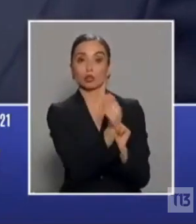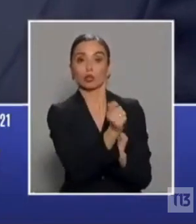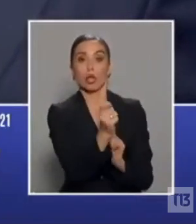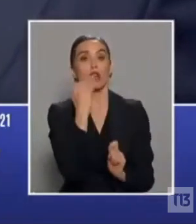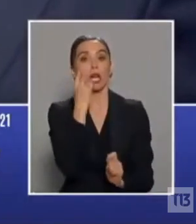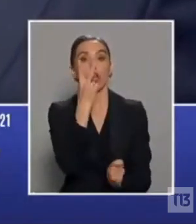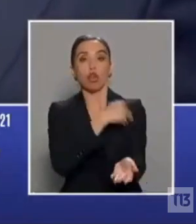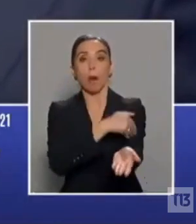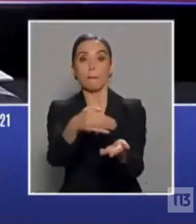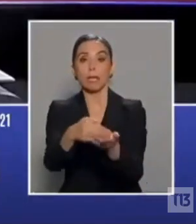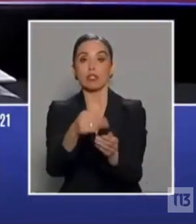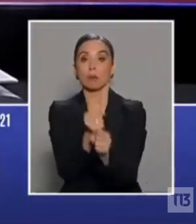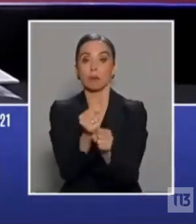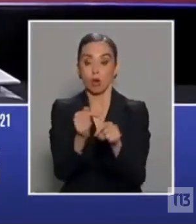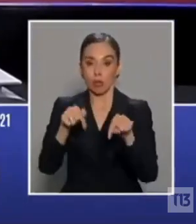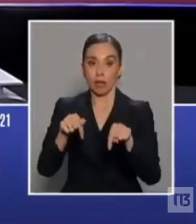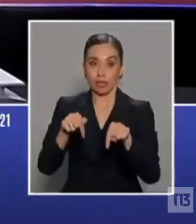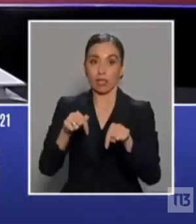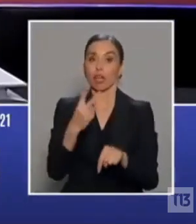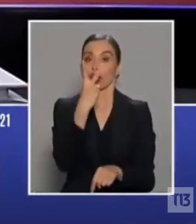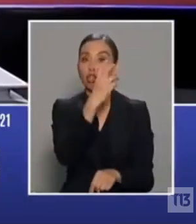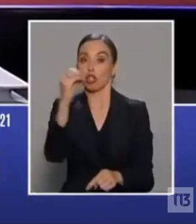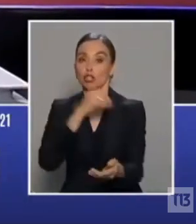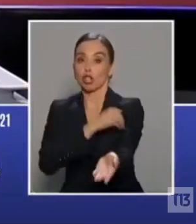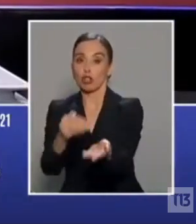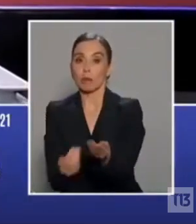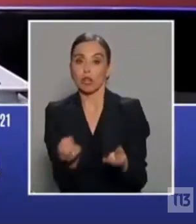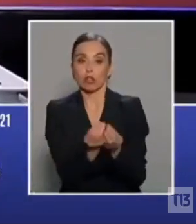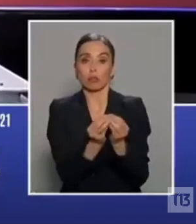casi 2 millones de pesos por estar acá, perdón, 200 millones